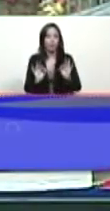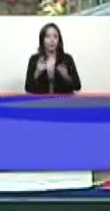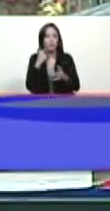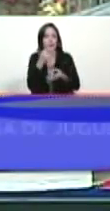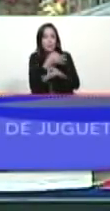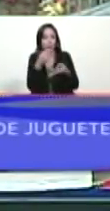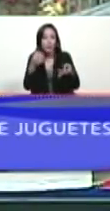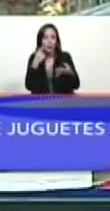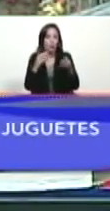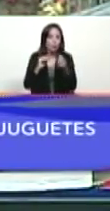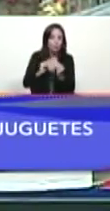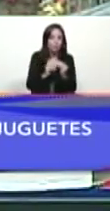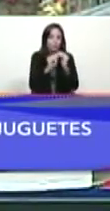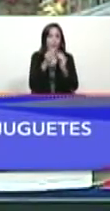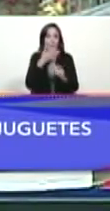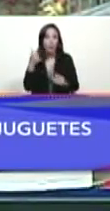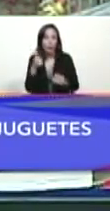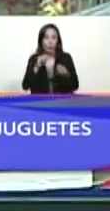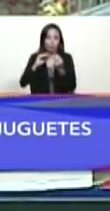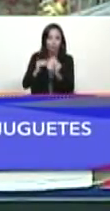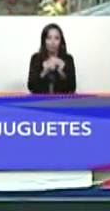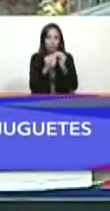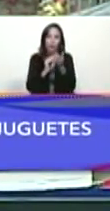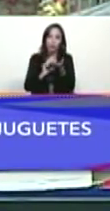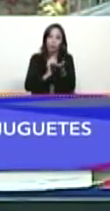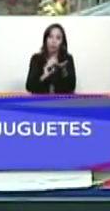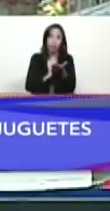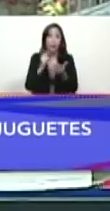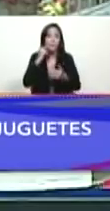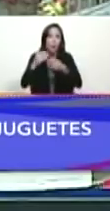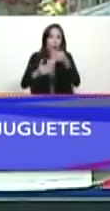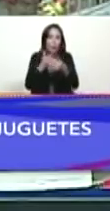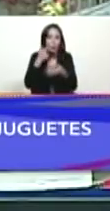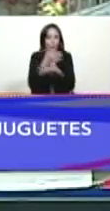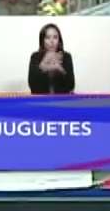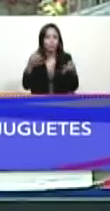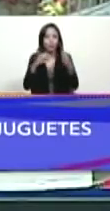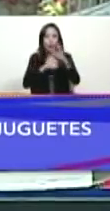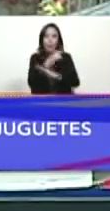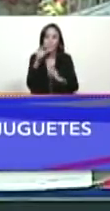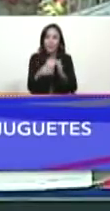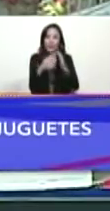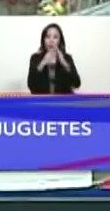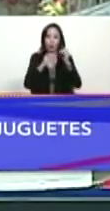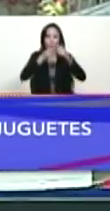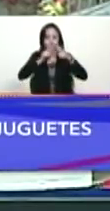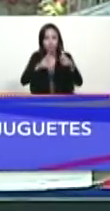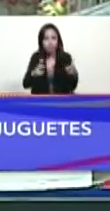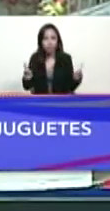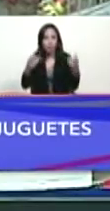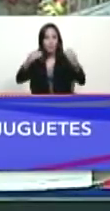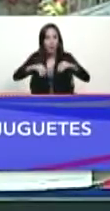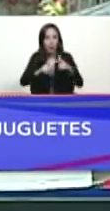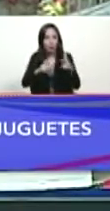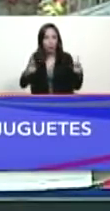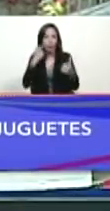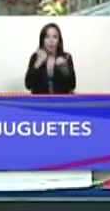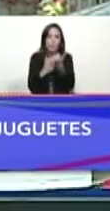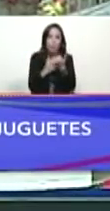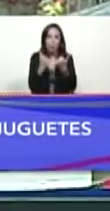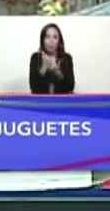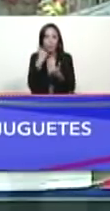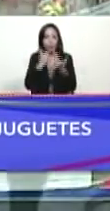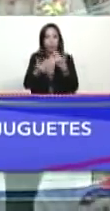perfeccionando, mejorando todo. Tenemos que mejorar y perfeccionar todo. Ampliar el apoyo, la